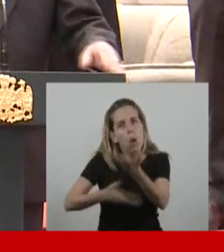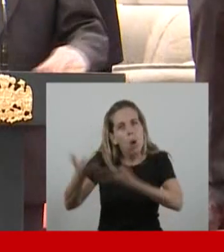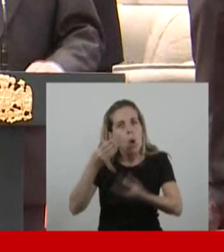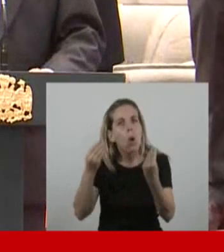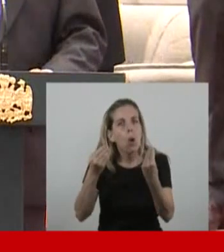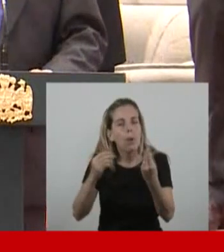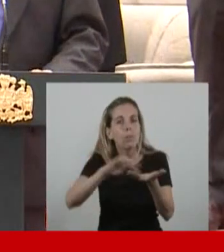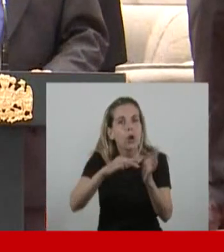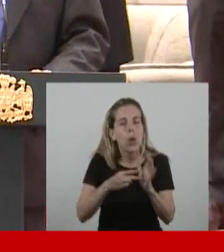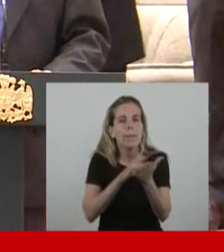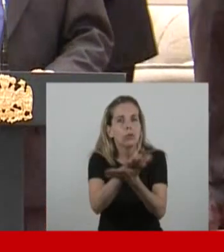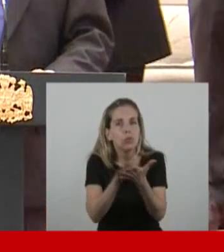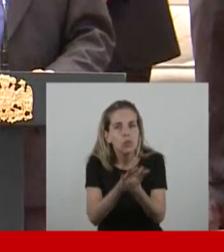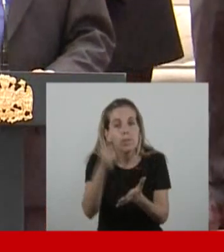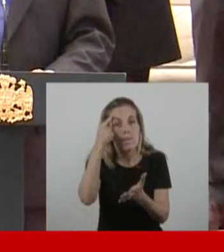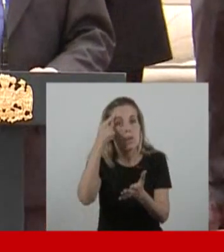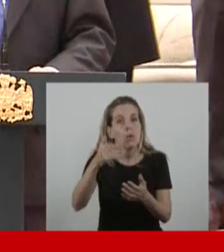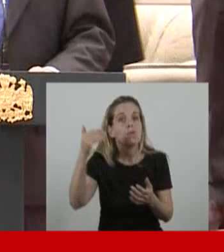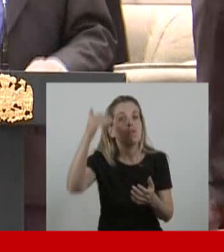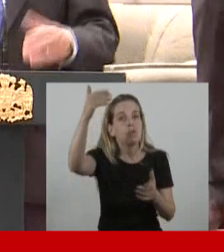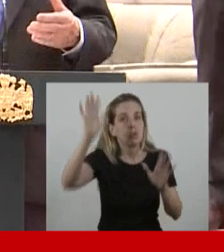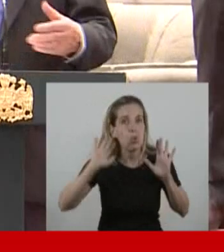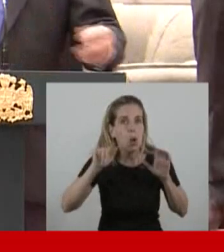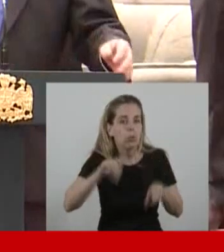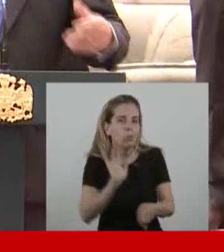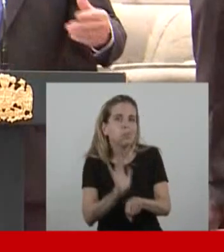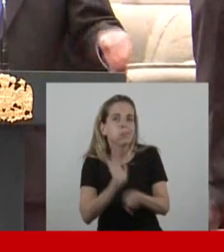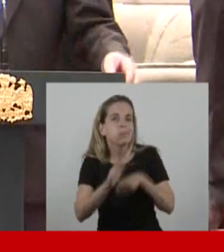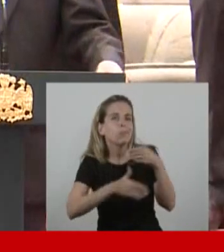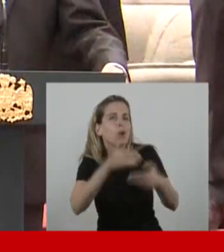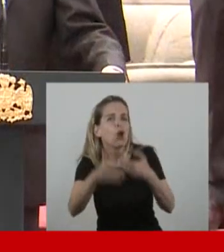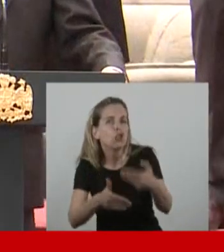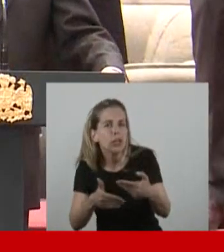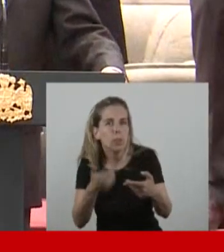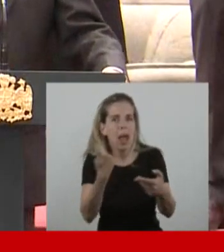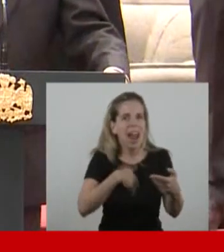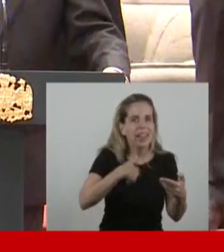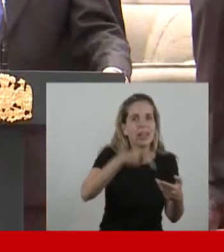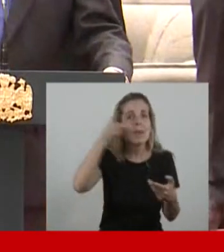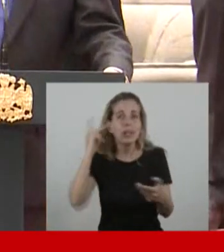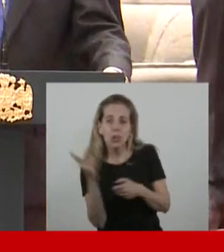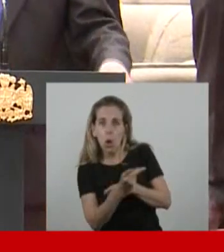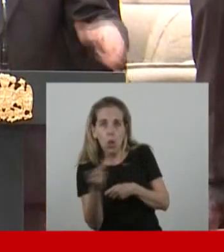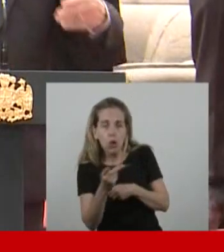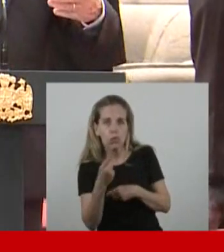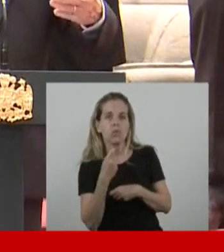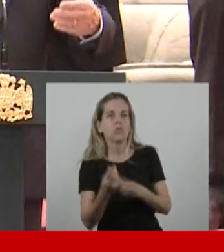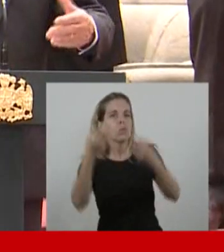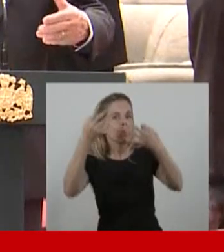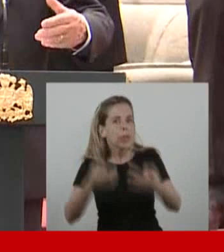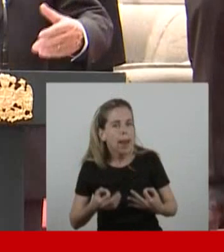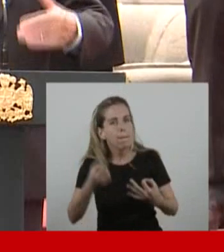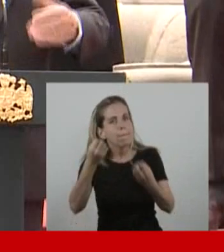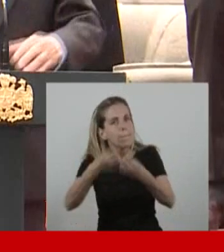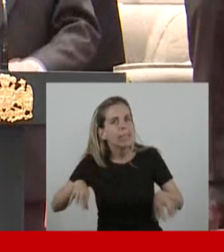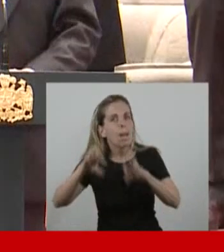las oportunidades del futuro. Y este proceso nos ha permitido en ambos países iniciar la